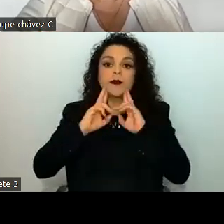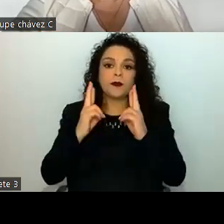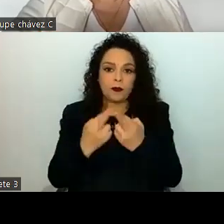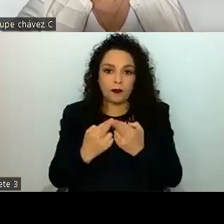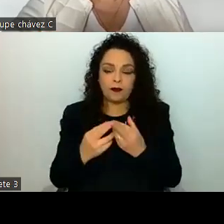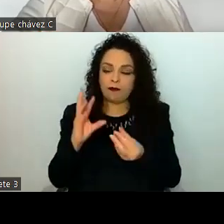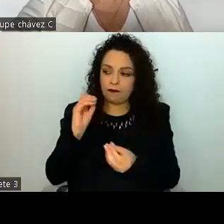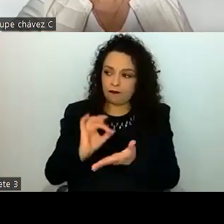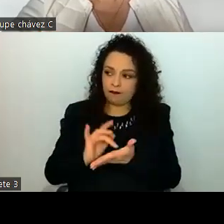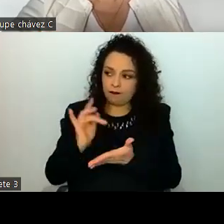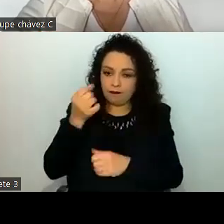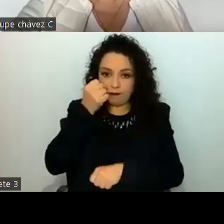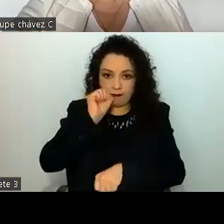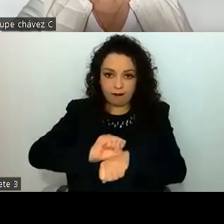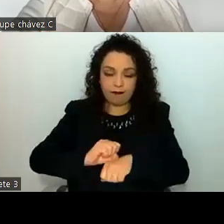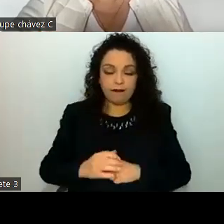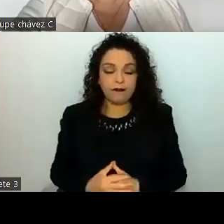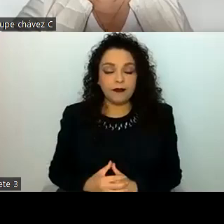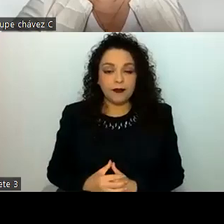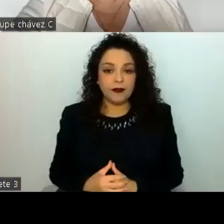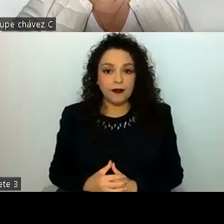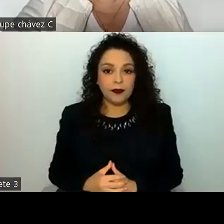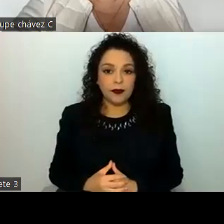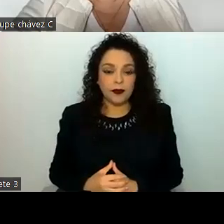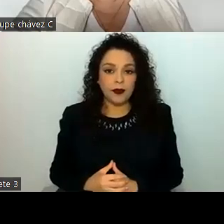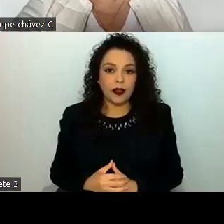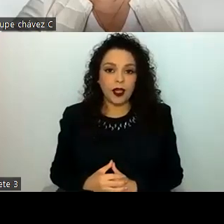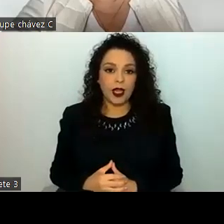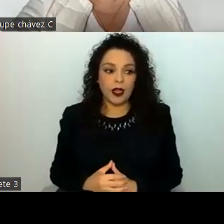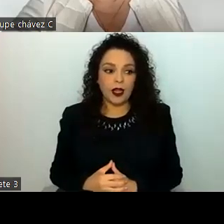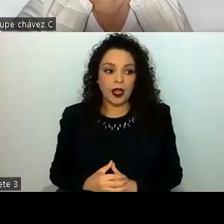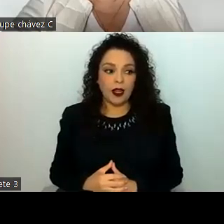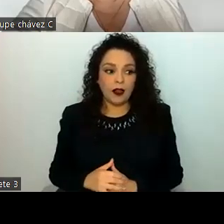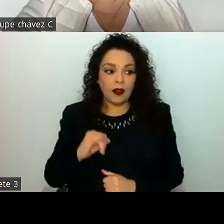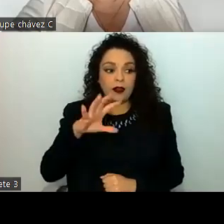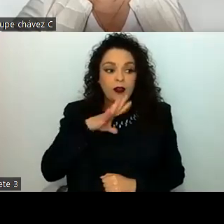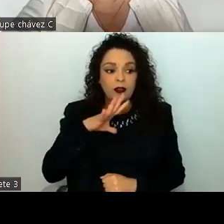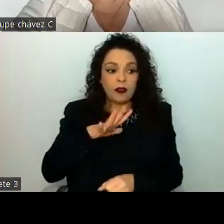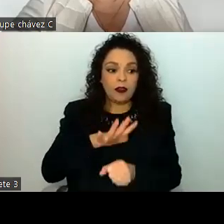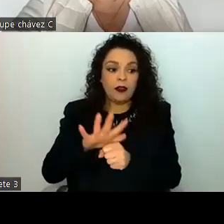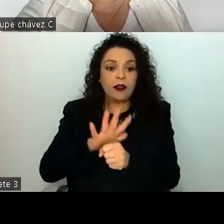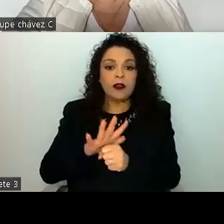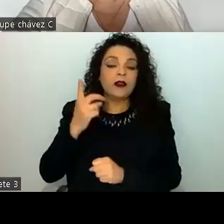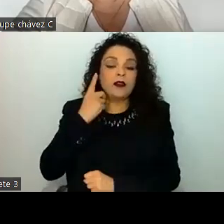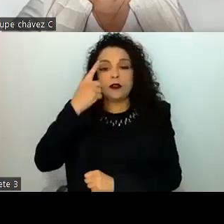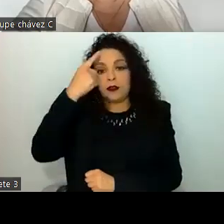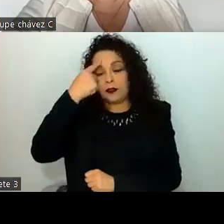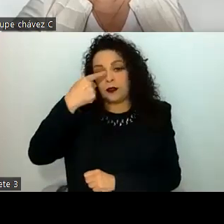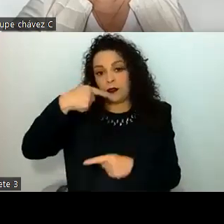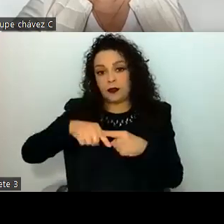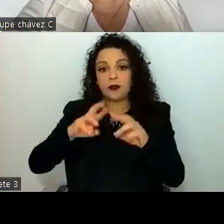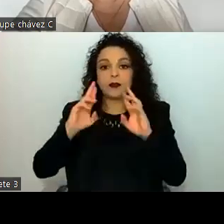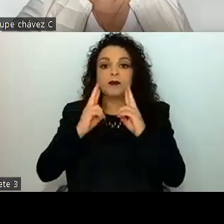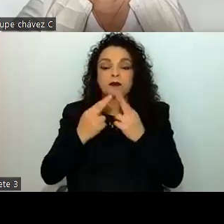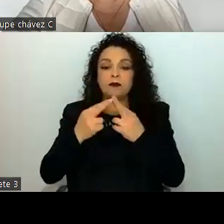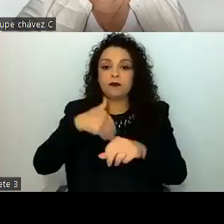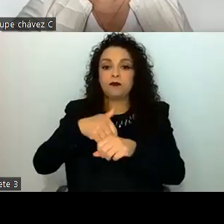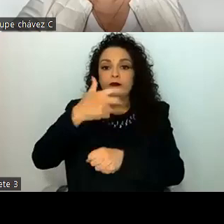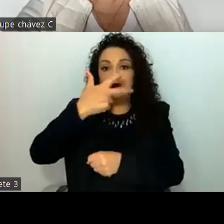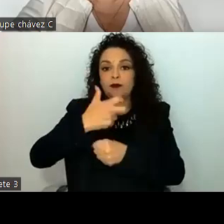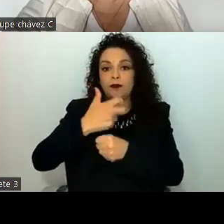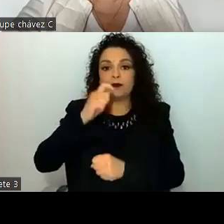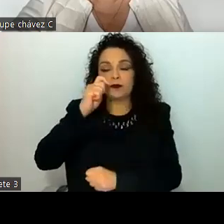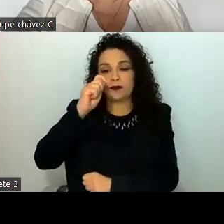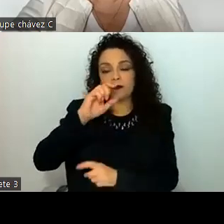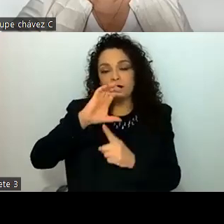Gracias, diputada secretaria. Toda vez que contamos con el quórum legal, damos inicio a la octava sesión ordinaria de la Comisión de Ciencia,